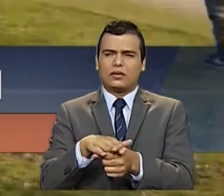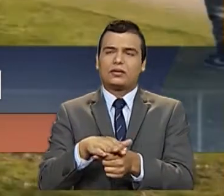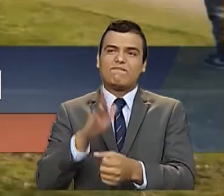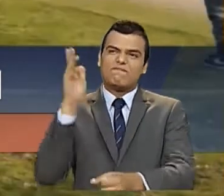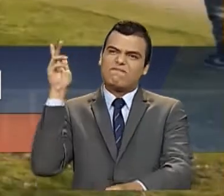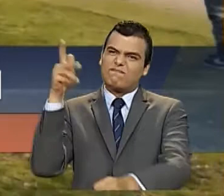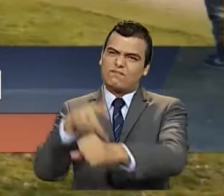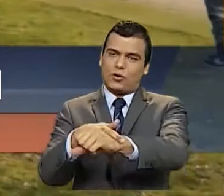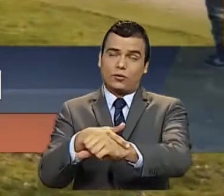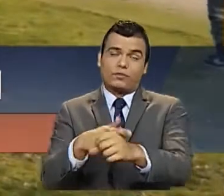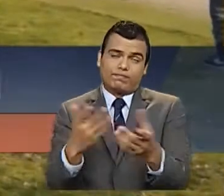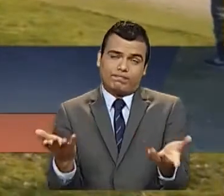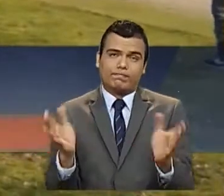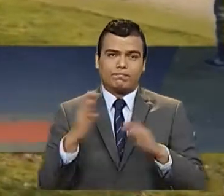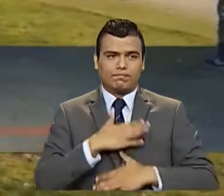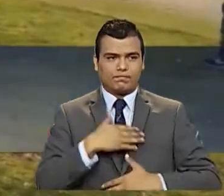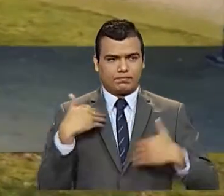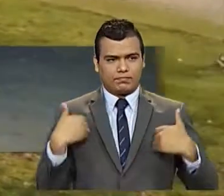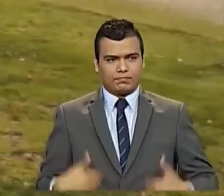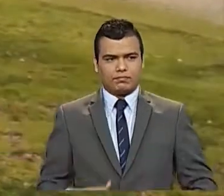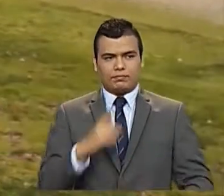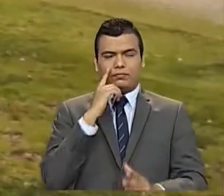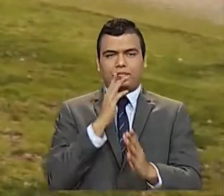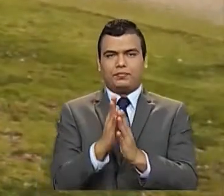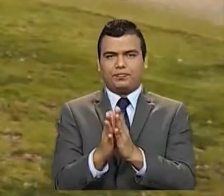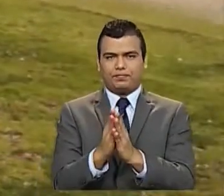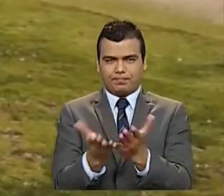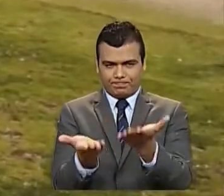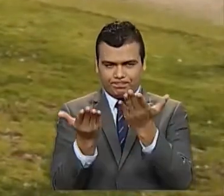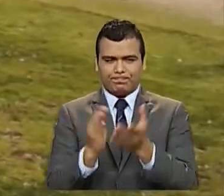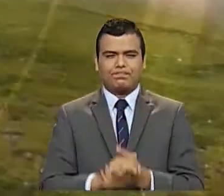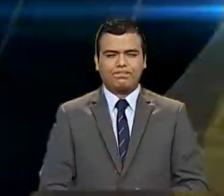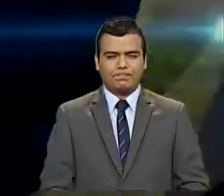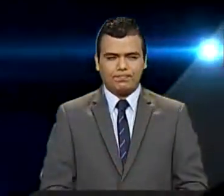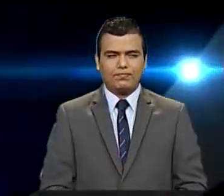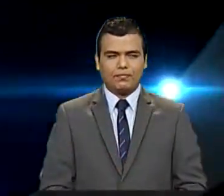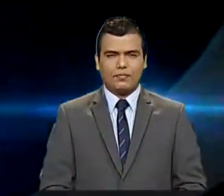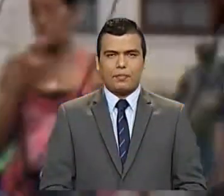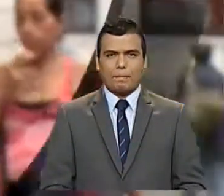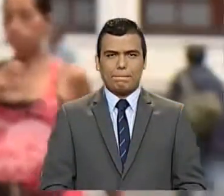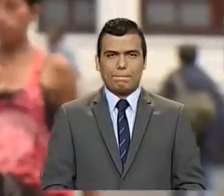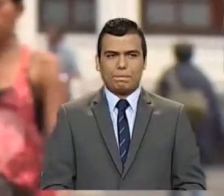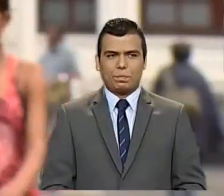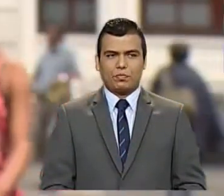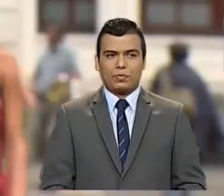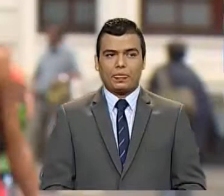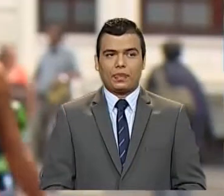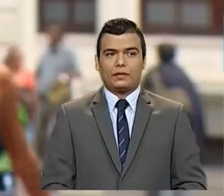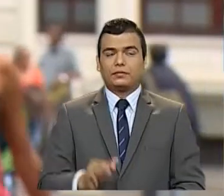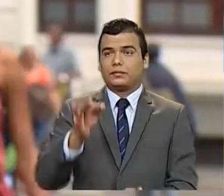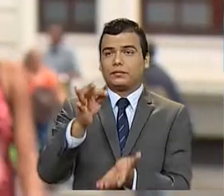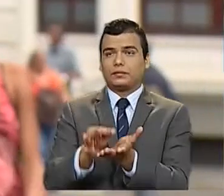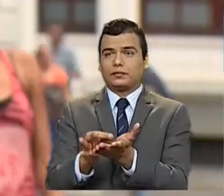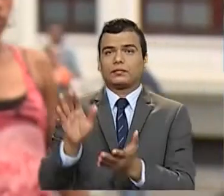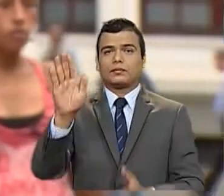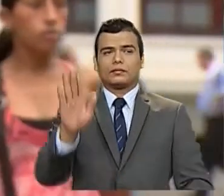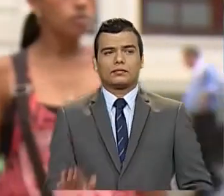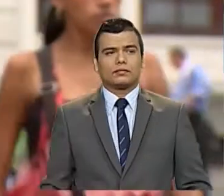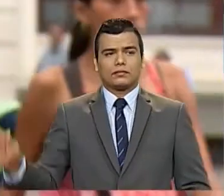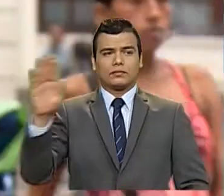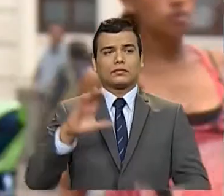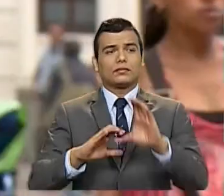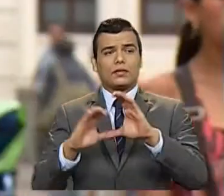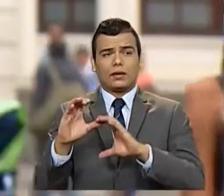golpeados. En Pasto, Winston Viracachapaba, Telepacífico Noticias. En la capital del departamento del